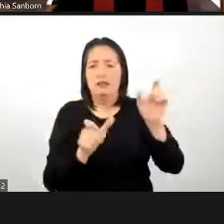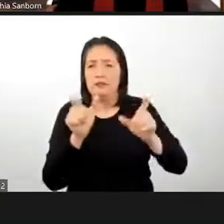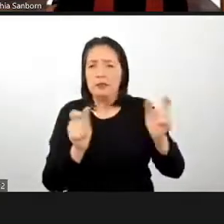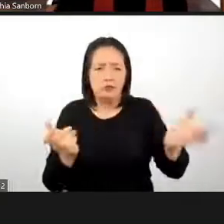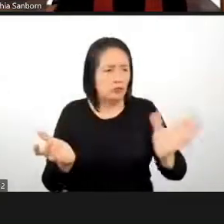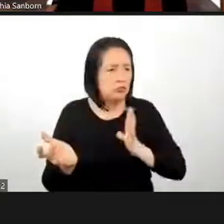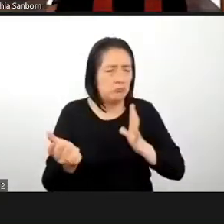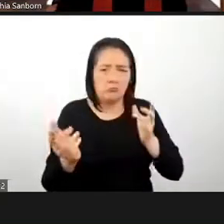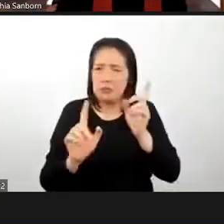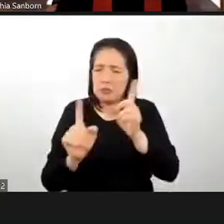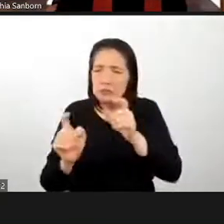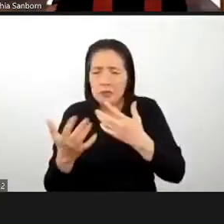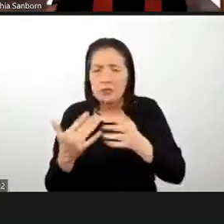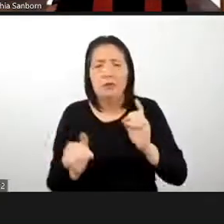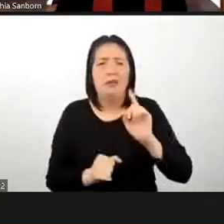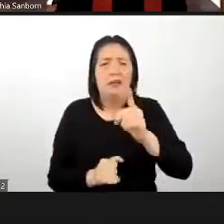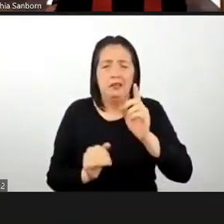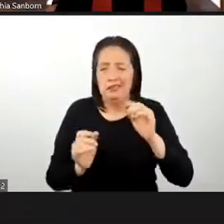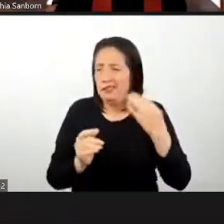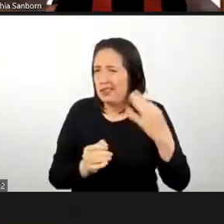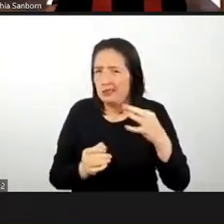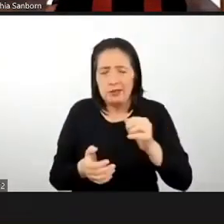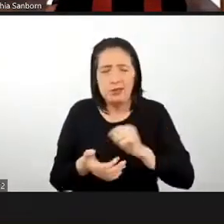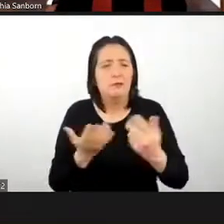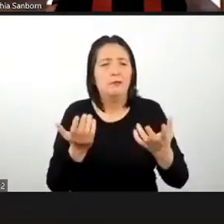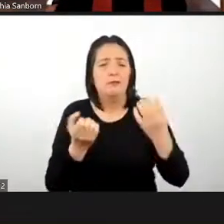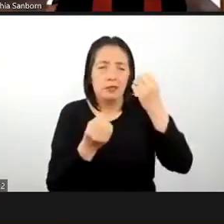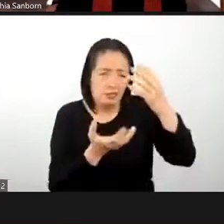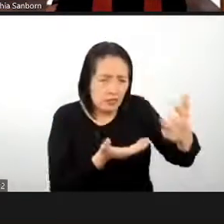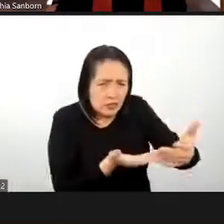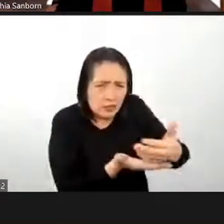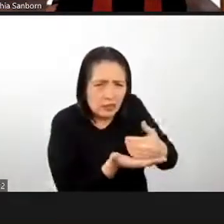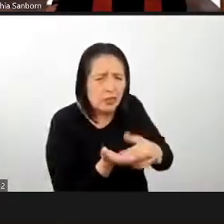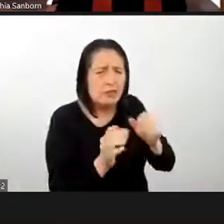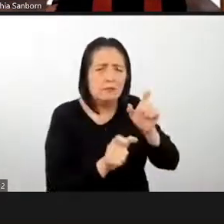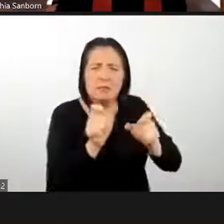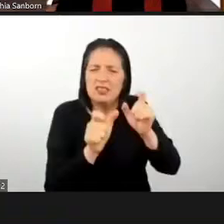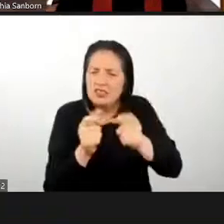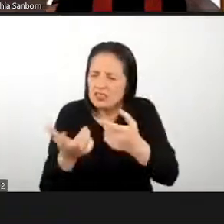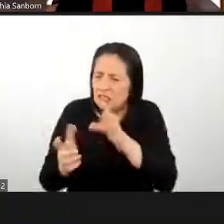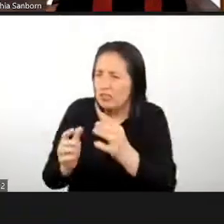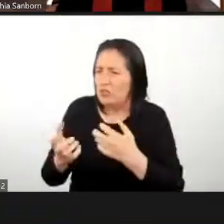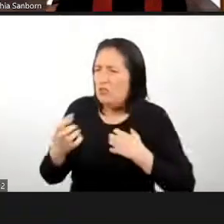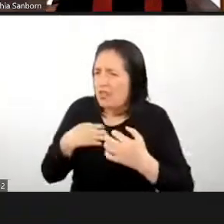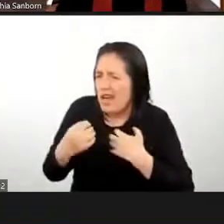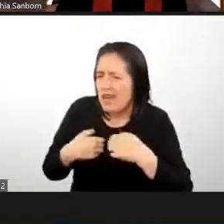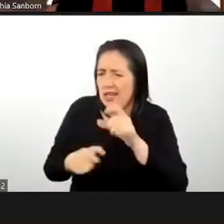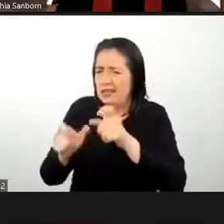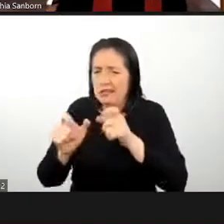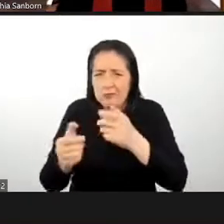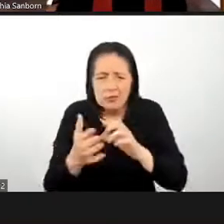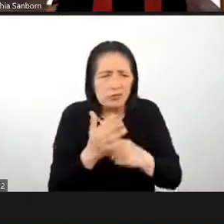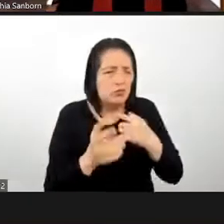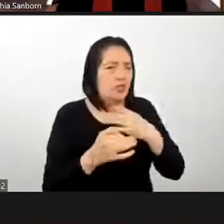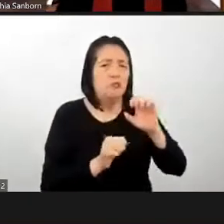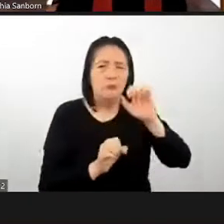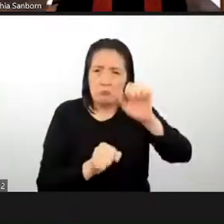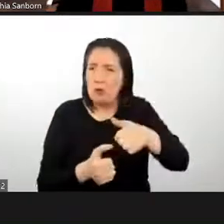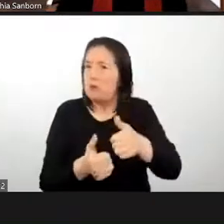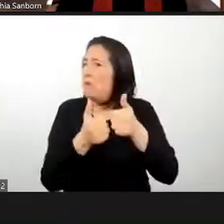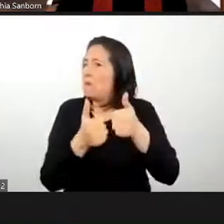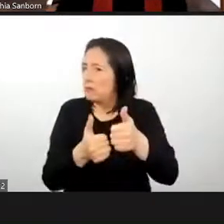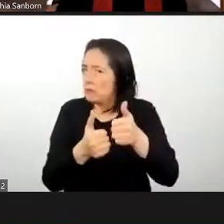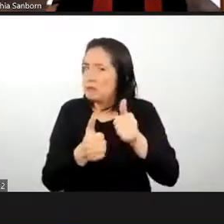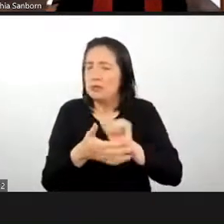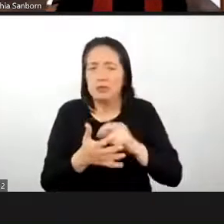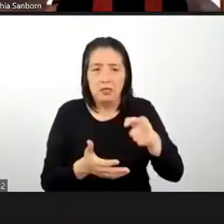todo momento para recabar las inquietudes y las quejas de la ciudadanía, ¿no? Han estado a la altura y ahí